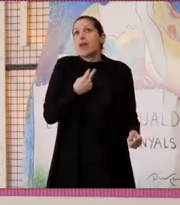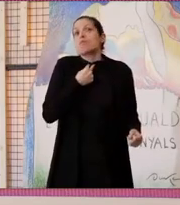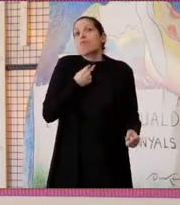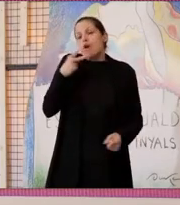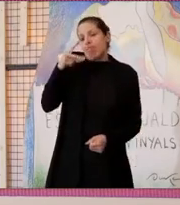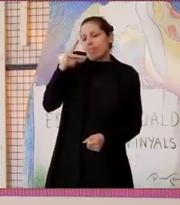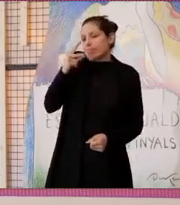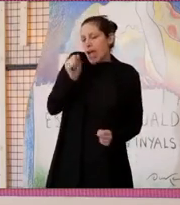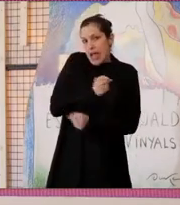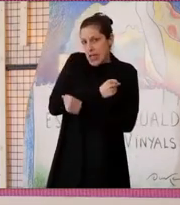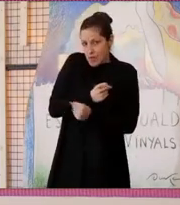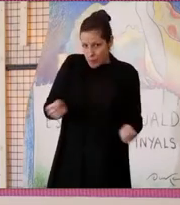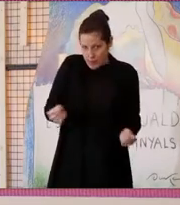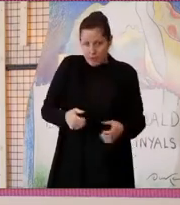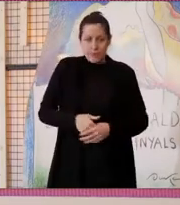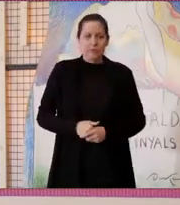efectivamente